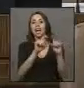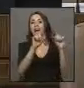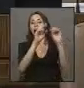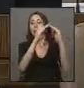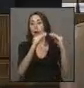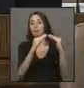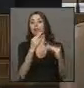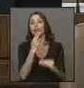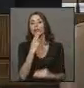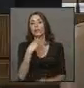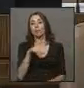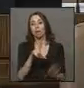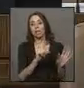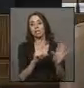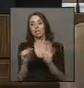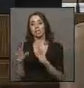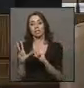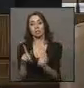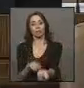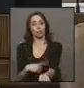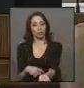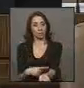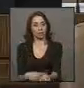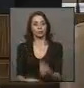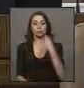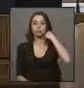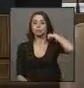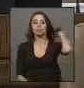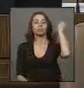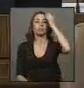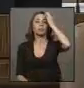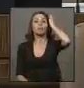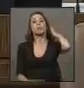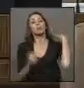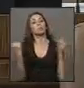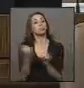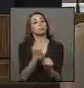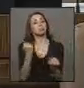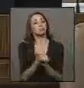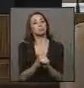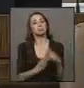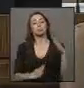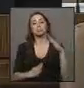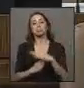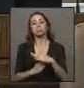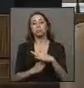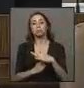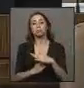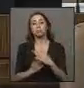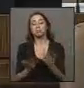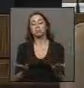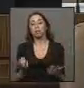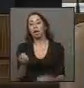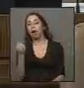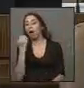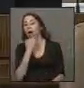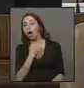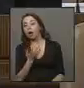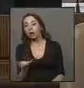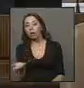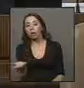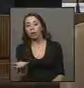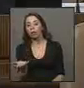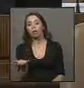donde viven más de 700 familias. Las obras se detuvieron por algún error o por alguna